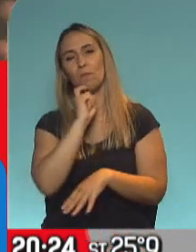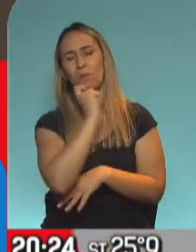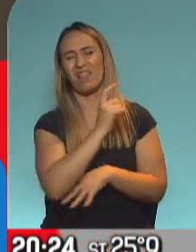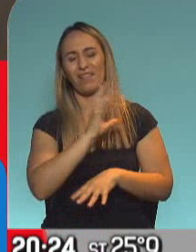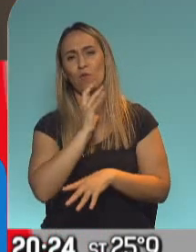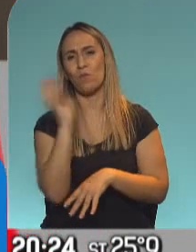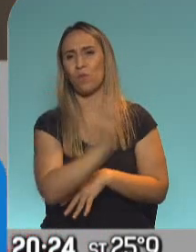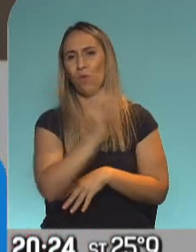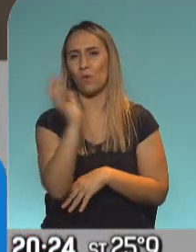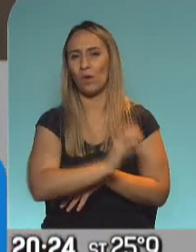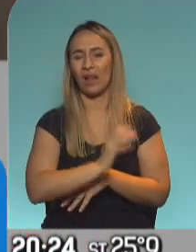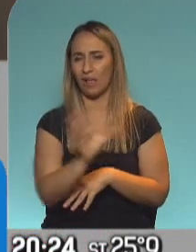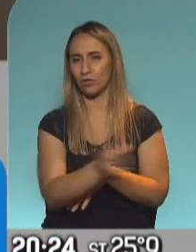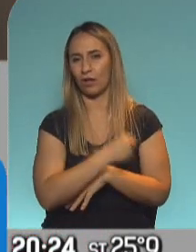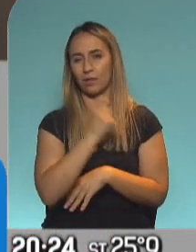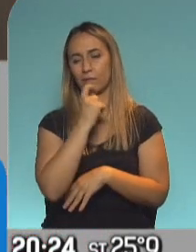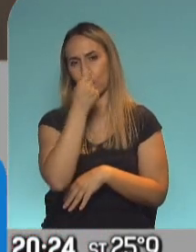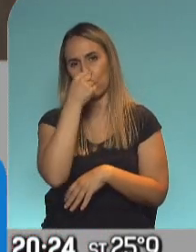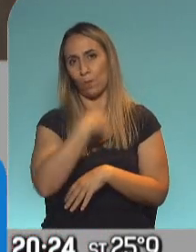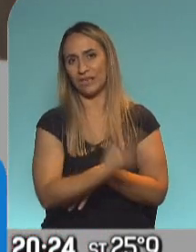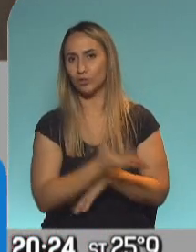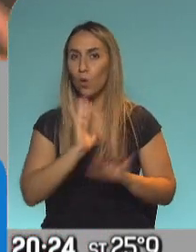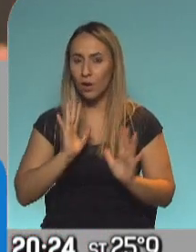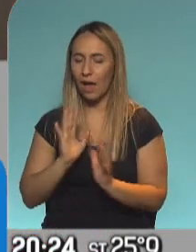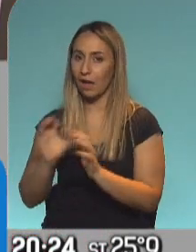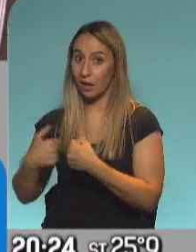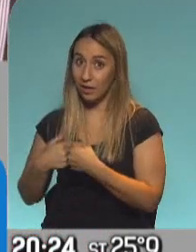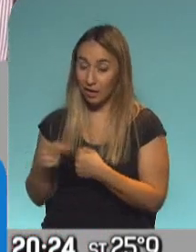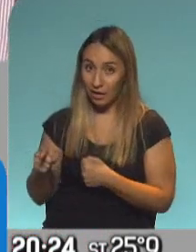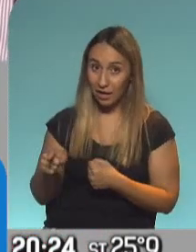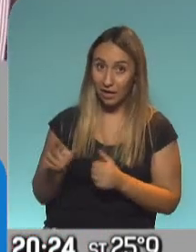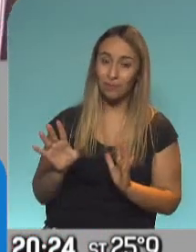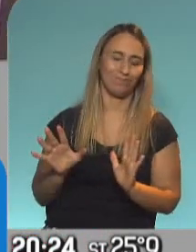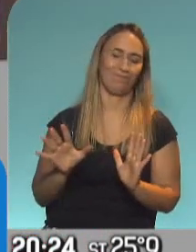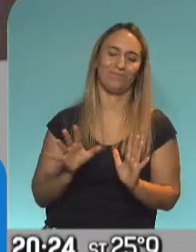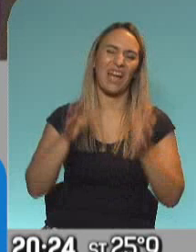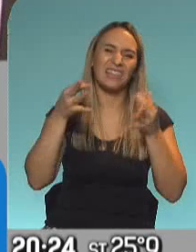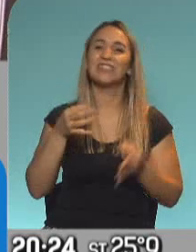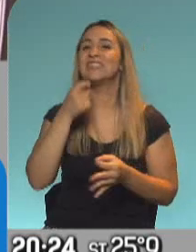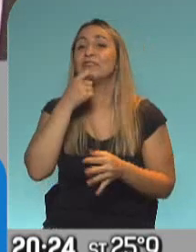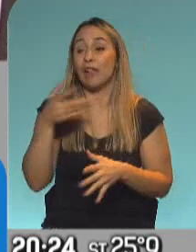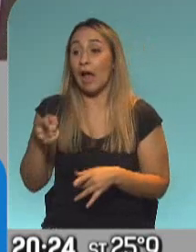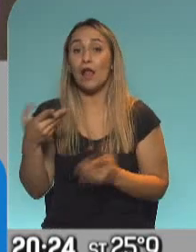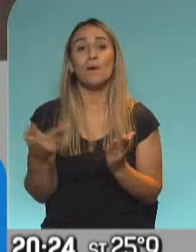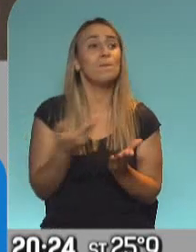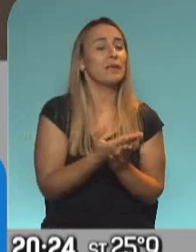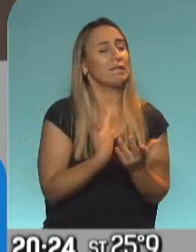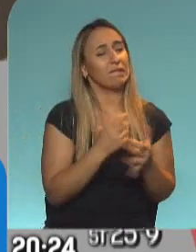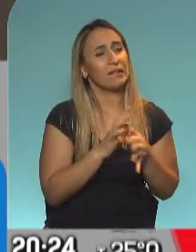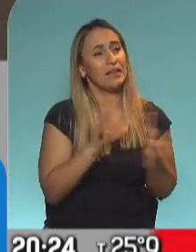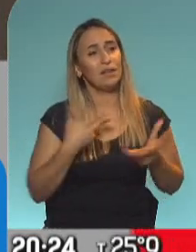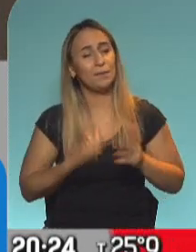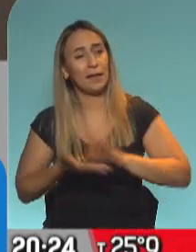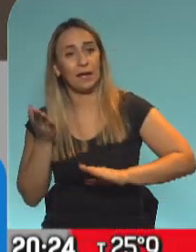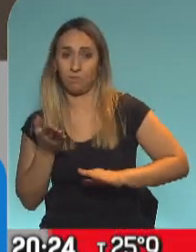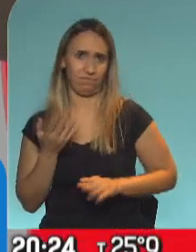disculpas, de ya ni nada. Entiendo que el riesgo procesal de fuga es enorme. Y no va a ser excarcelado. doctor, también entiendo que